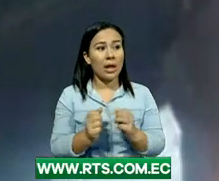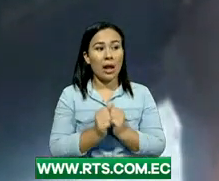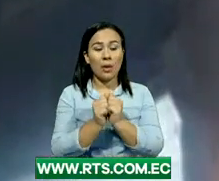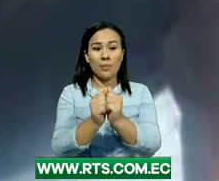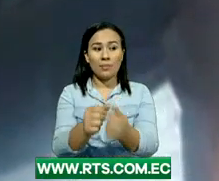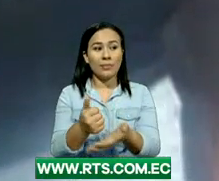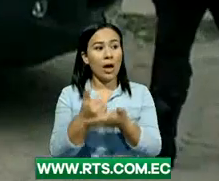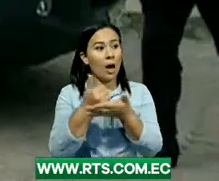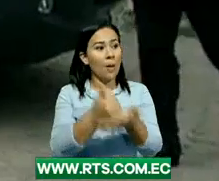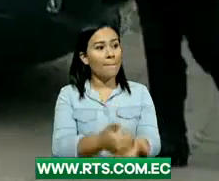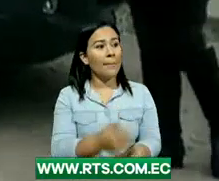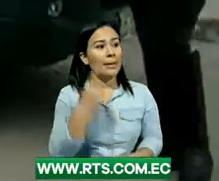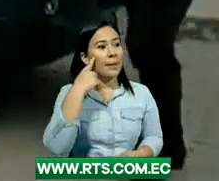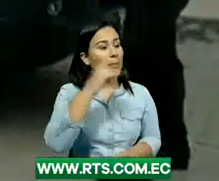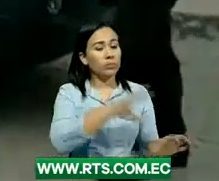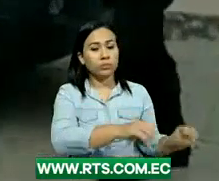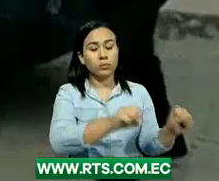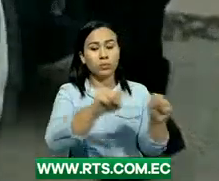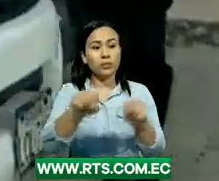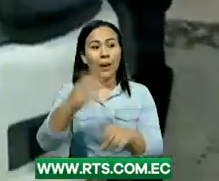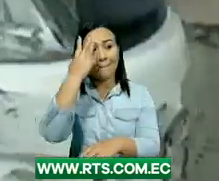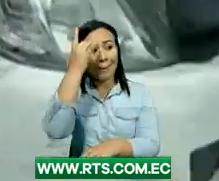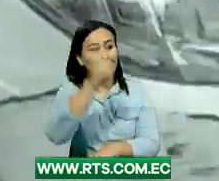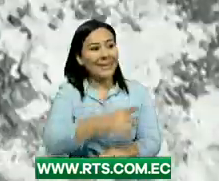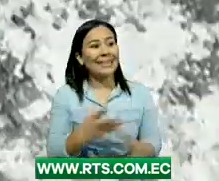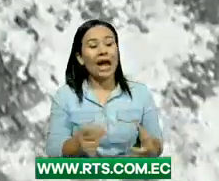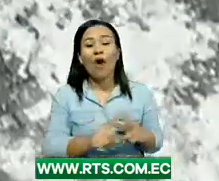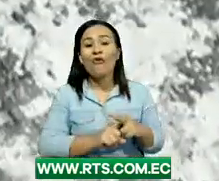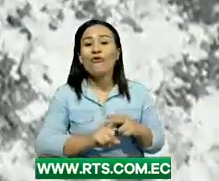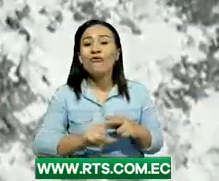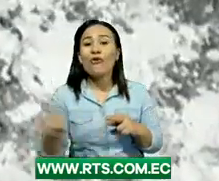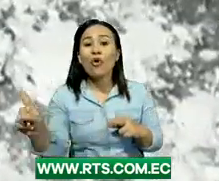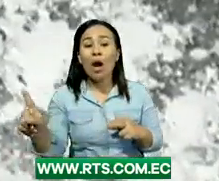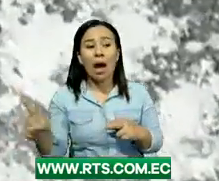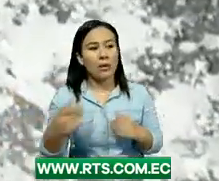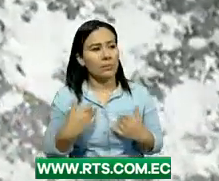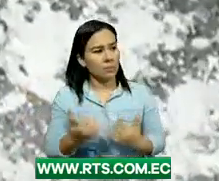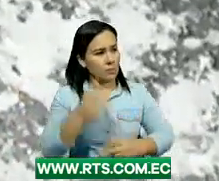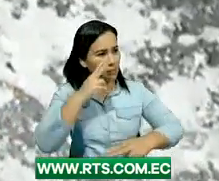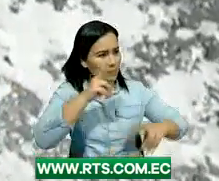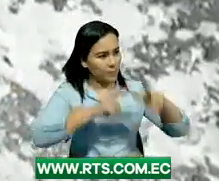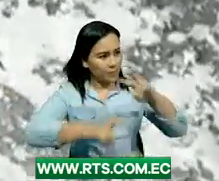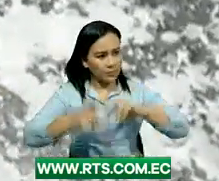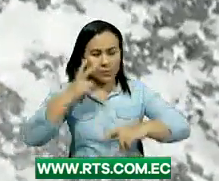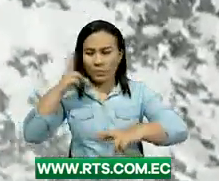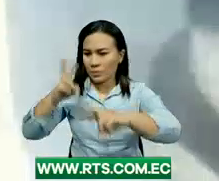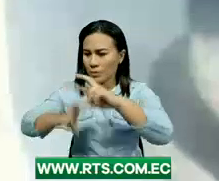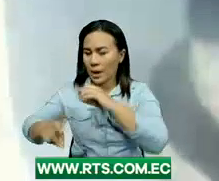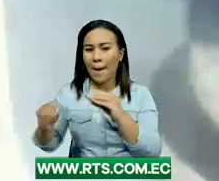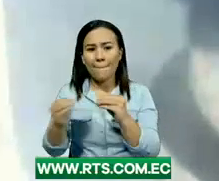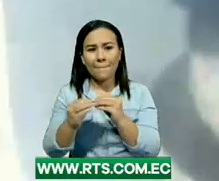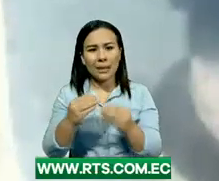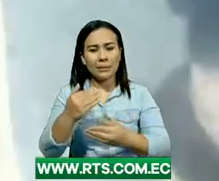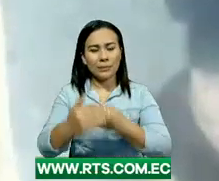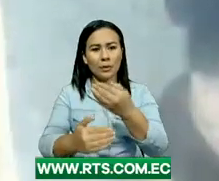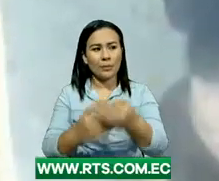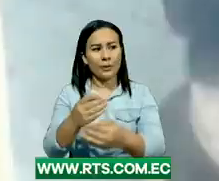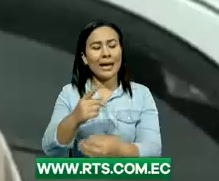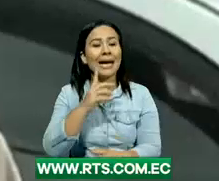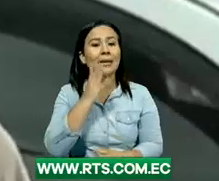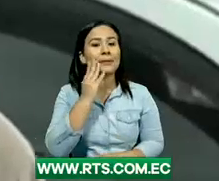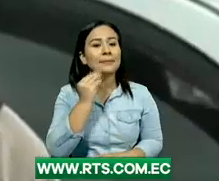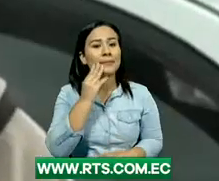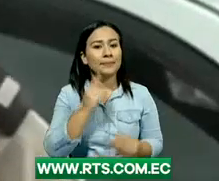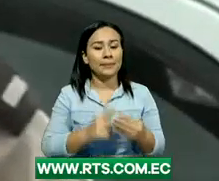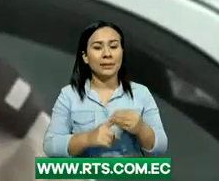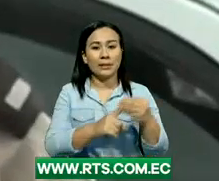agresor, quien intentó darse a la fuga. Pero para evitar cualquier situación y sea valorado por galenos especialistas, ha sido trasladado hasta el